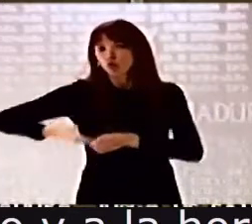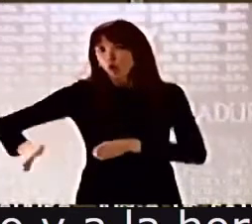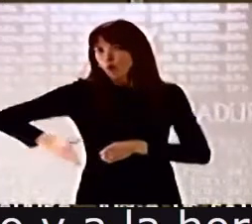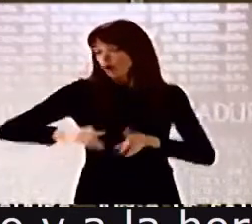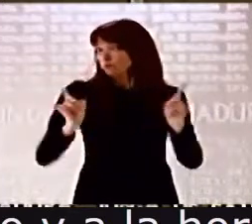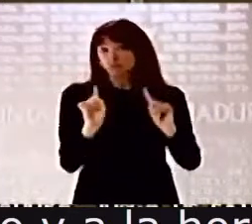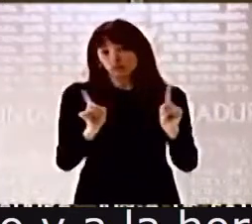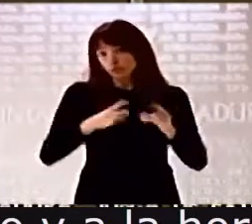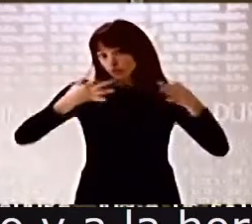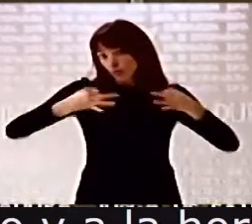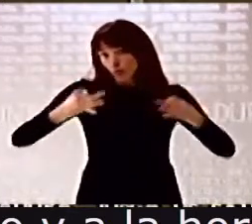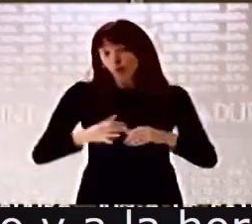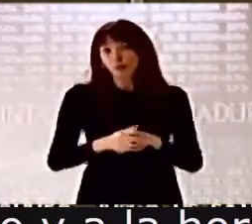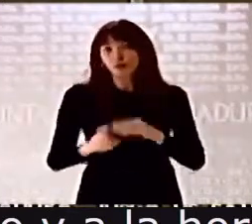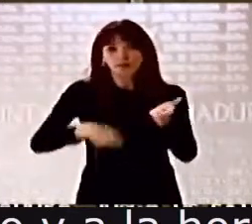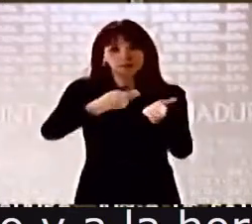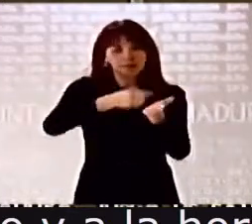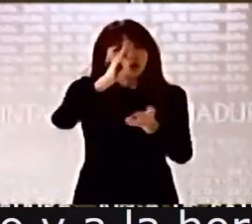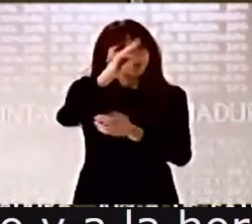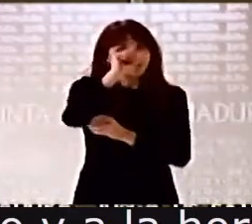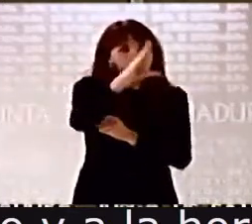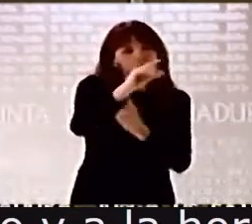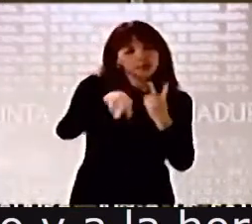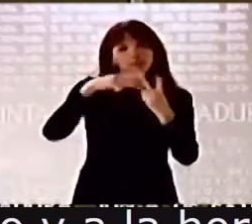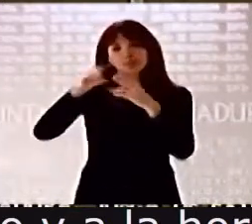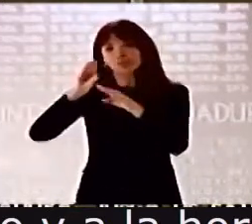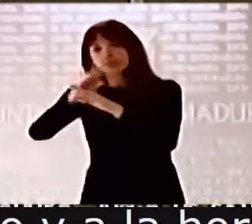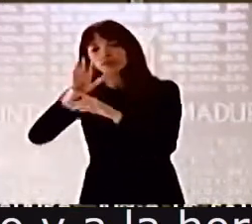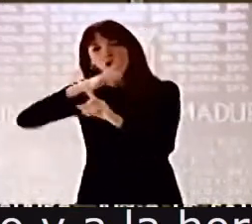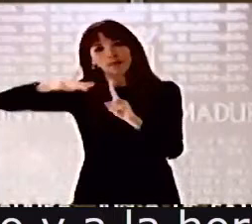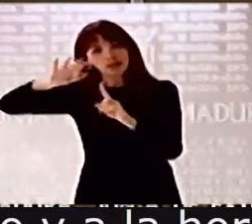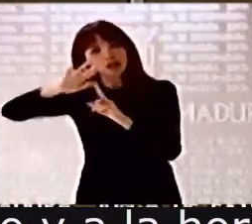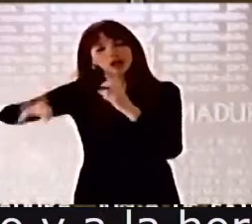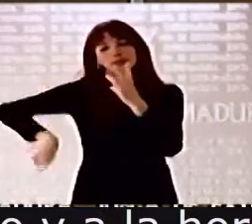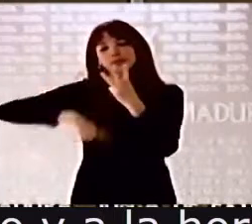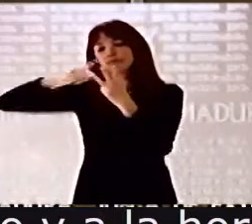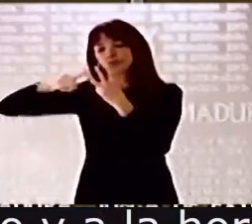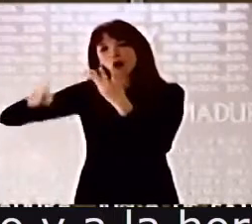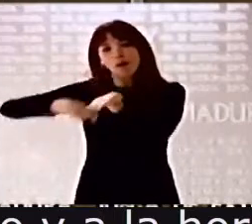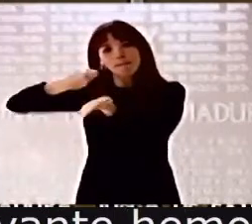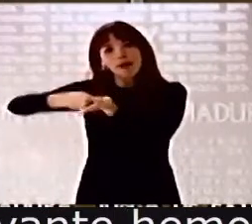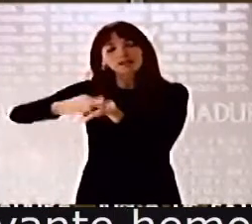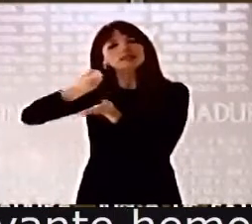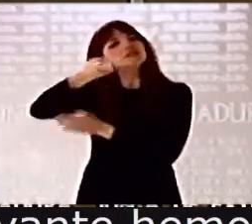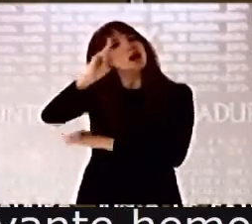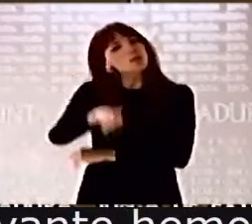Hemos pagado toda la PAC, vamos a pagar las ayudas agroambientales, hemos pagado las ayudas